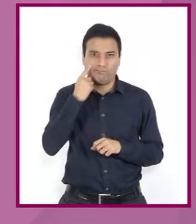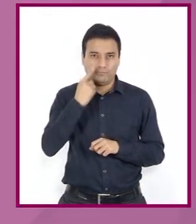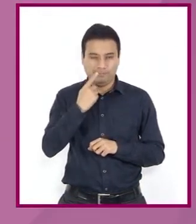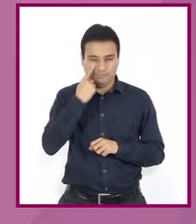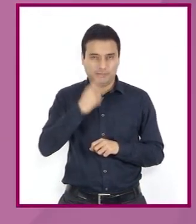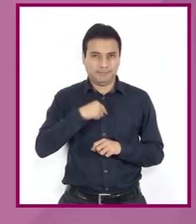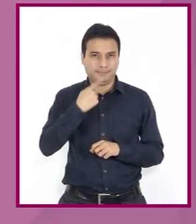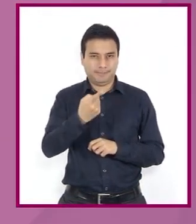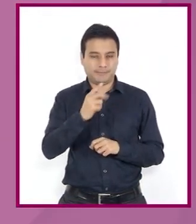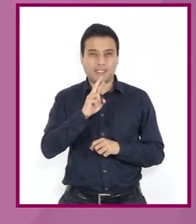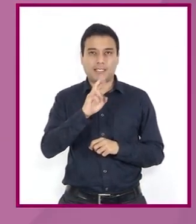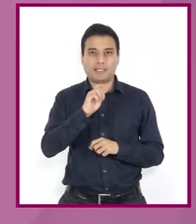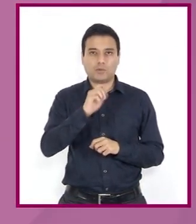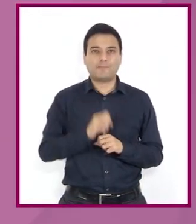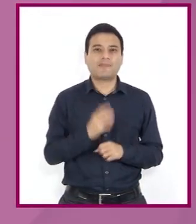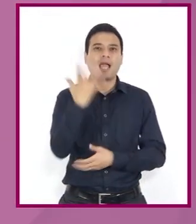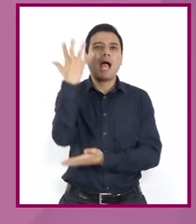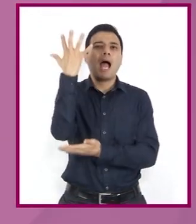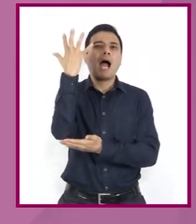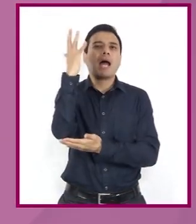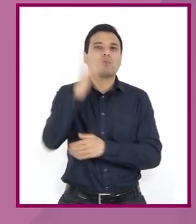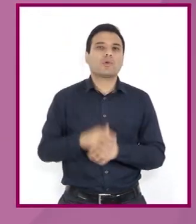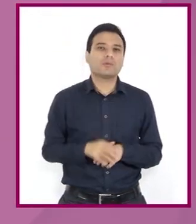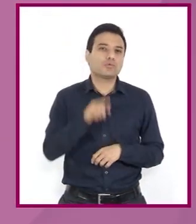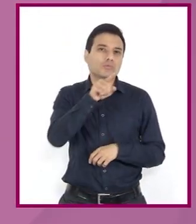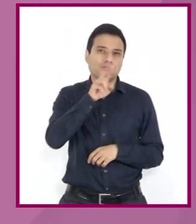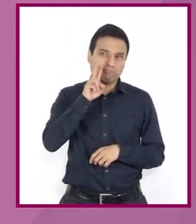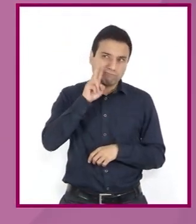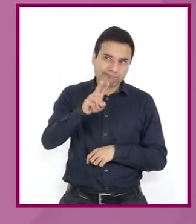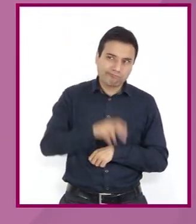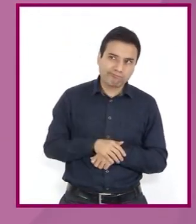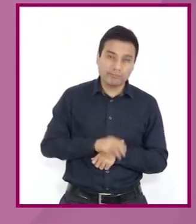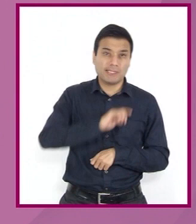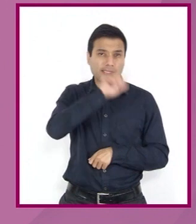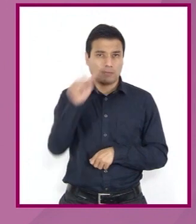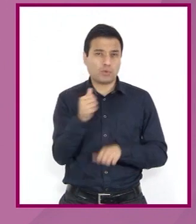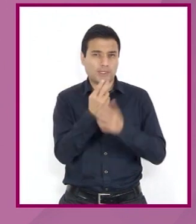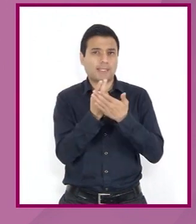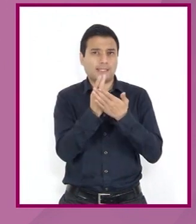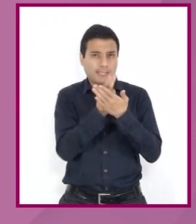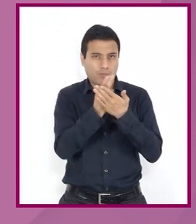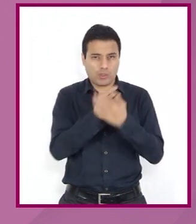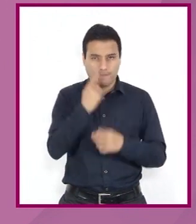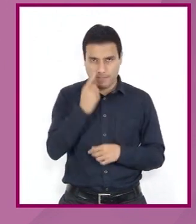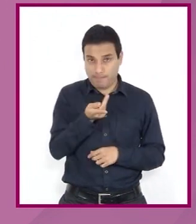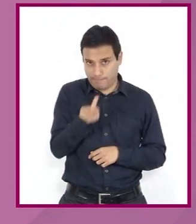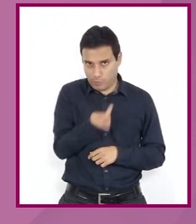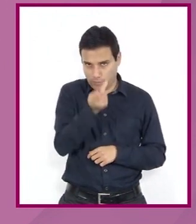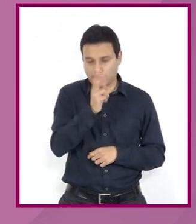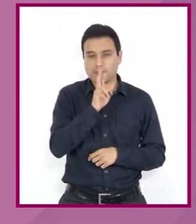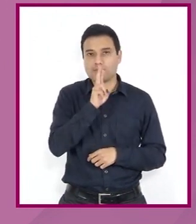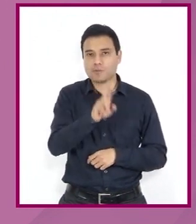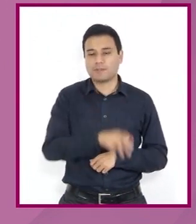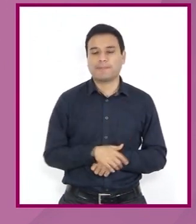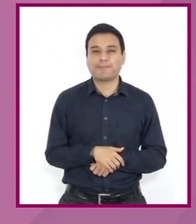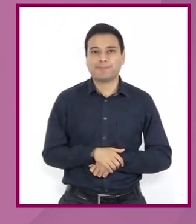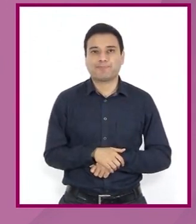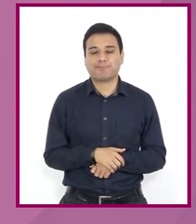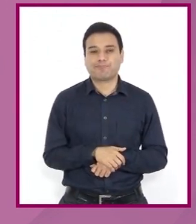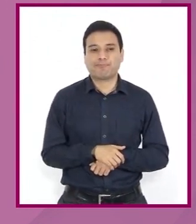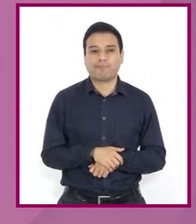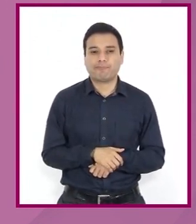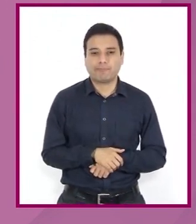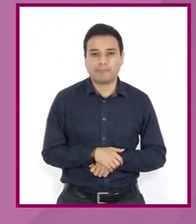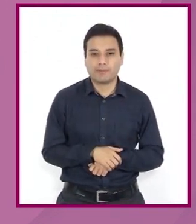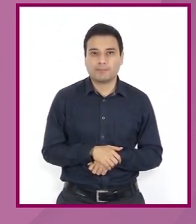siguiente. Observen un árbol, posteriormente dibújenlo y contesten la siguiente pregunta. ¿Qué